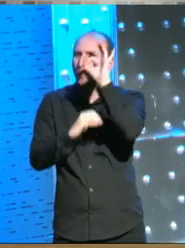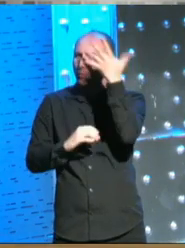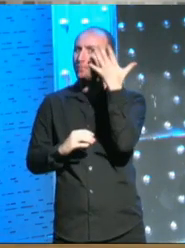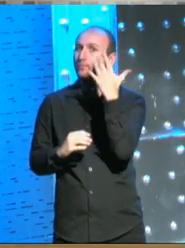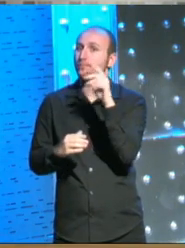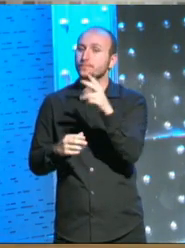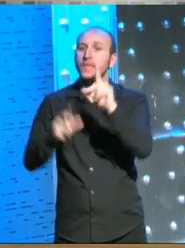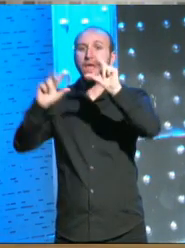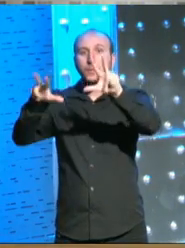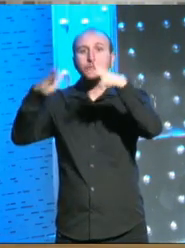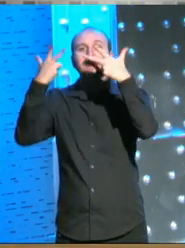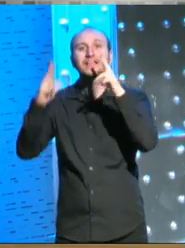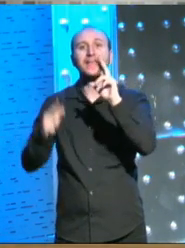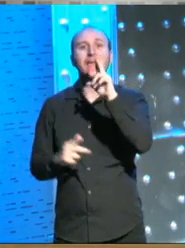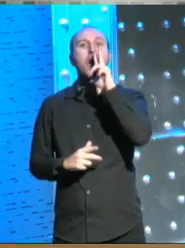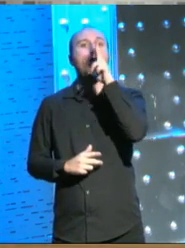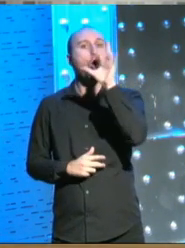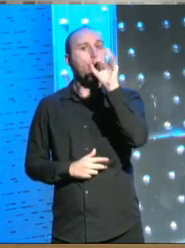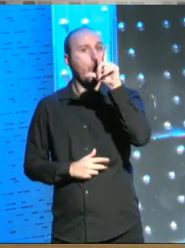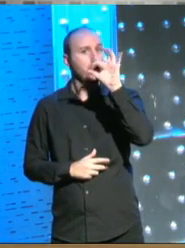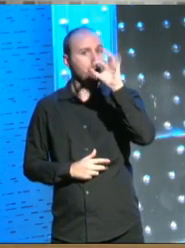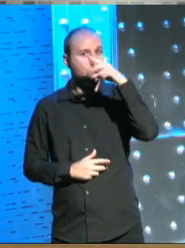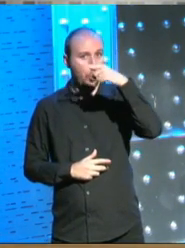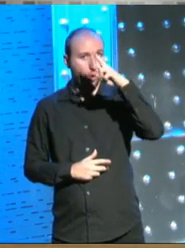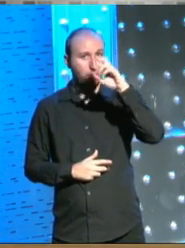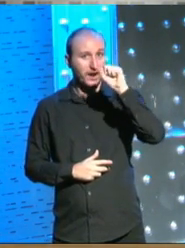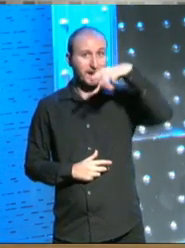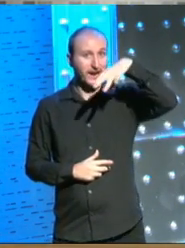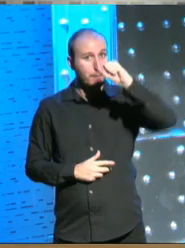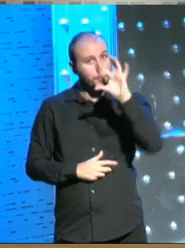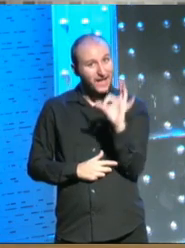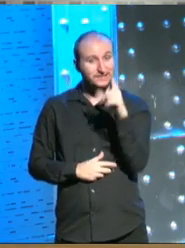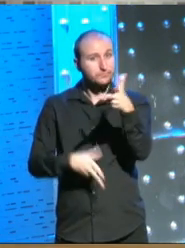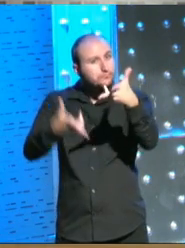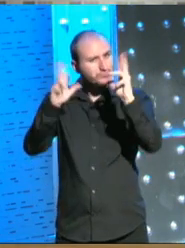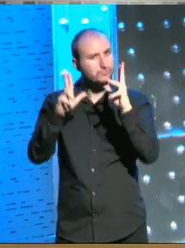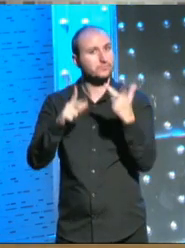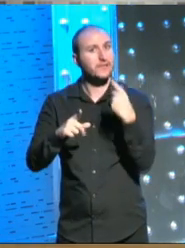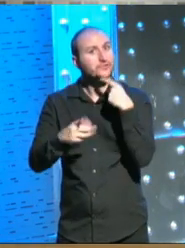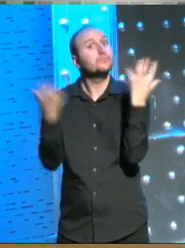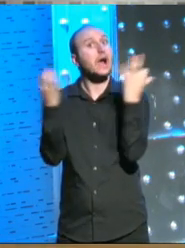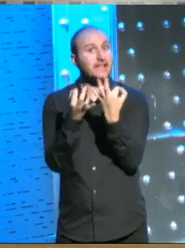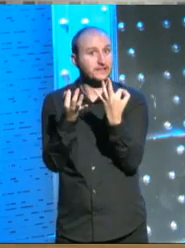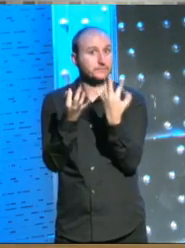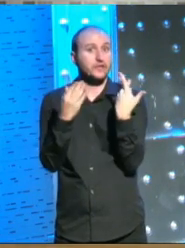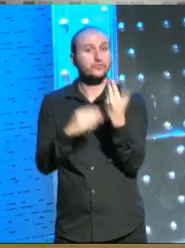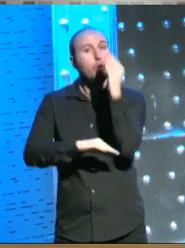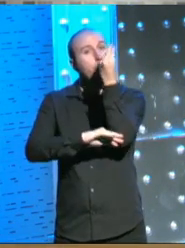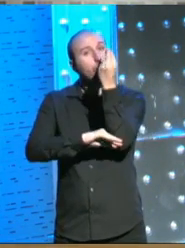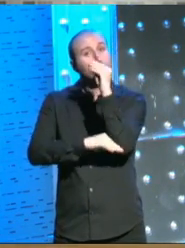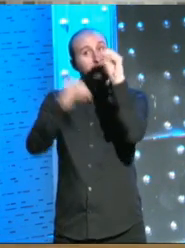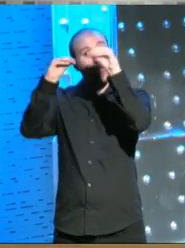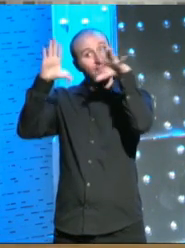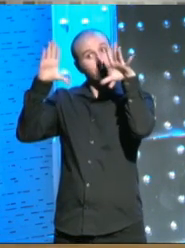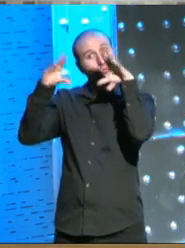la holografía. El láser es el fundamento de la holografía. ¿Qué es la holografía? La holografía es una escultura de luz.